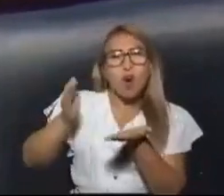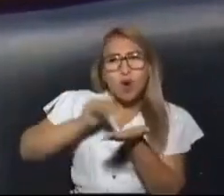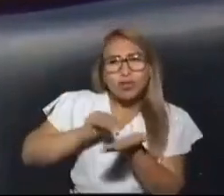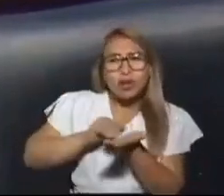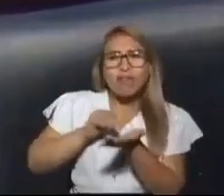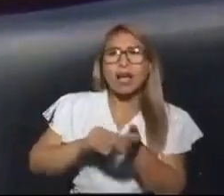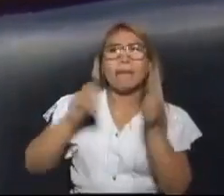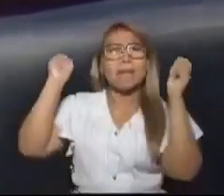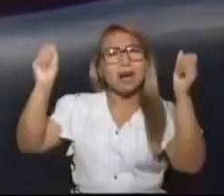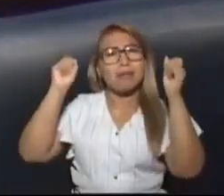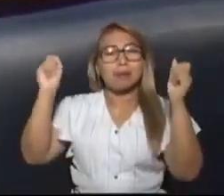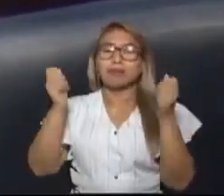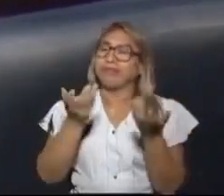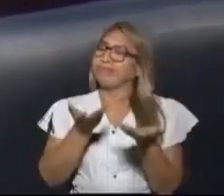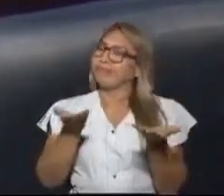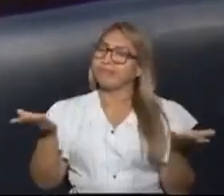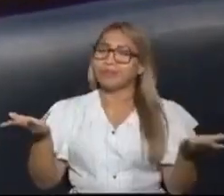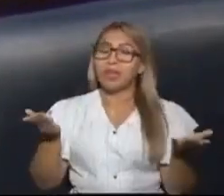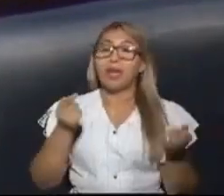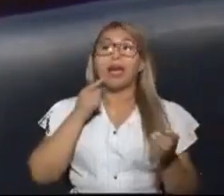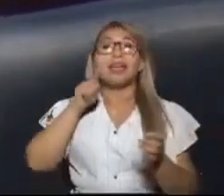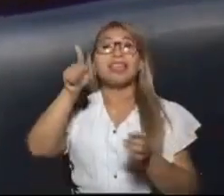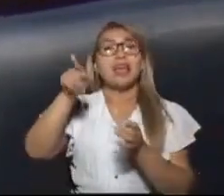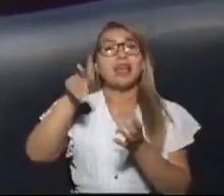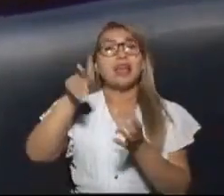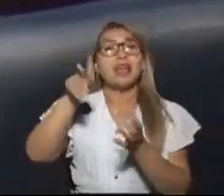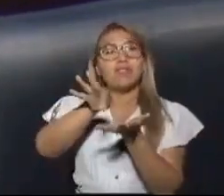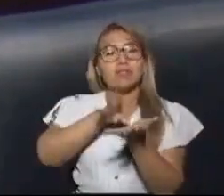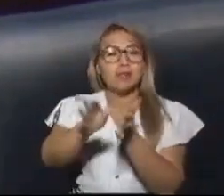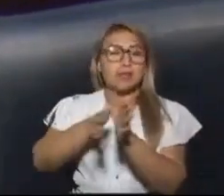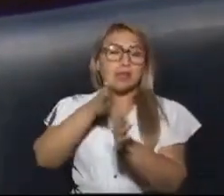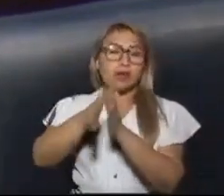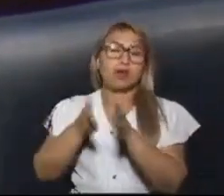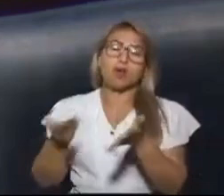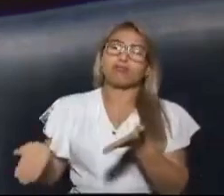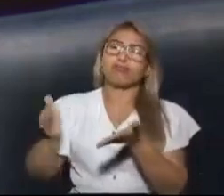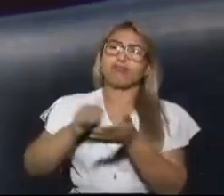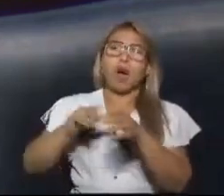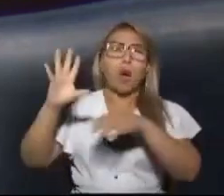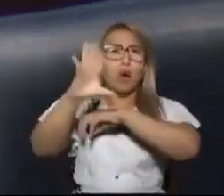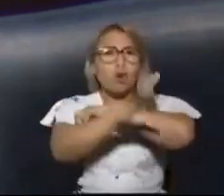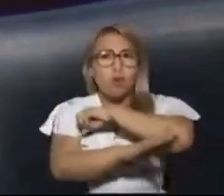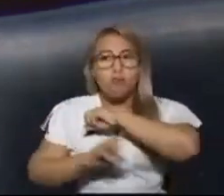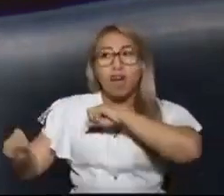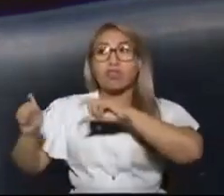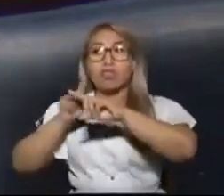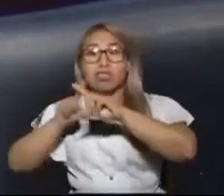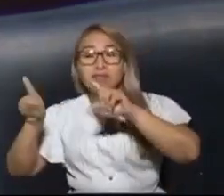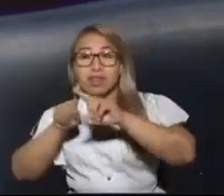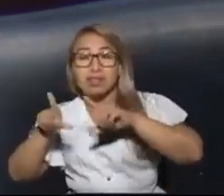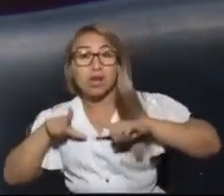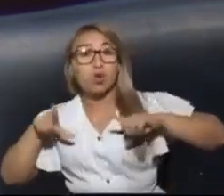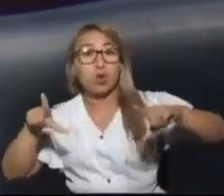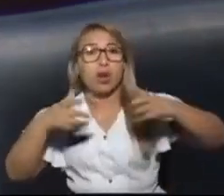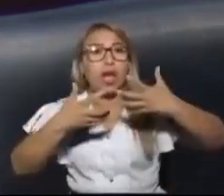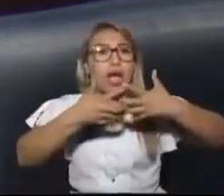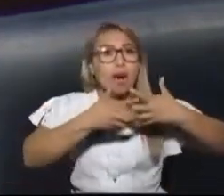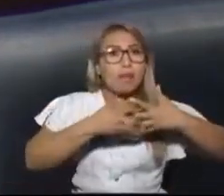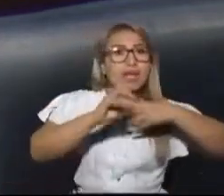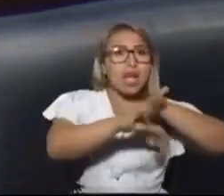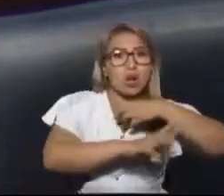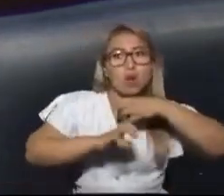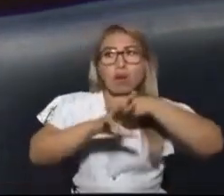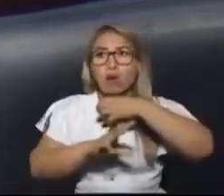En mi provincia, los delincuentes se han aprovechado de esto y están saqueando los comercios. Los empresarios están viviendo